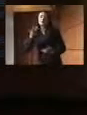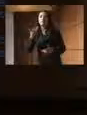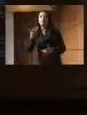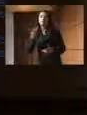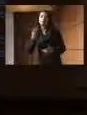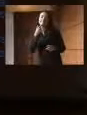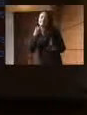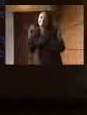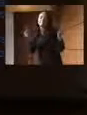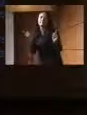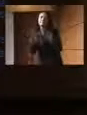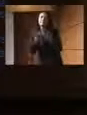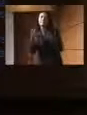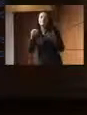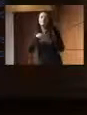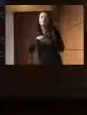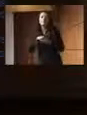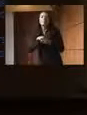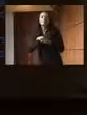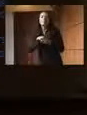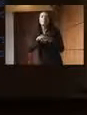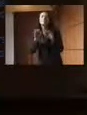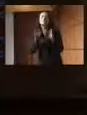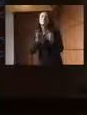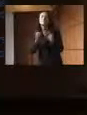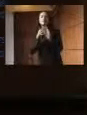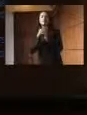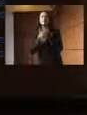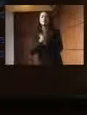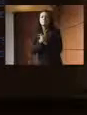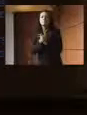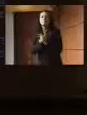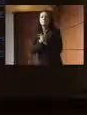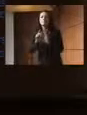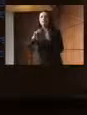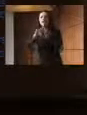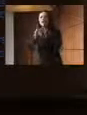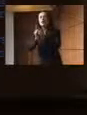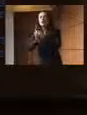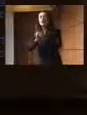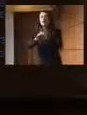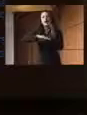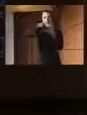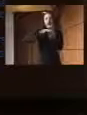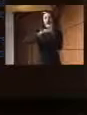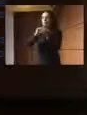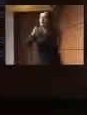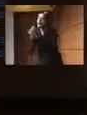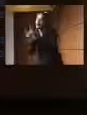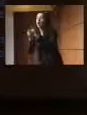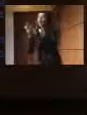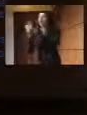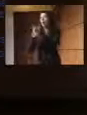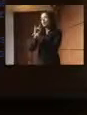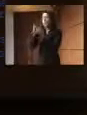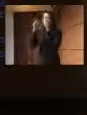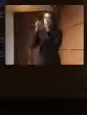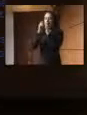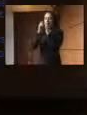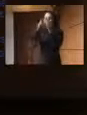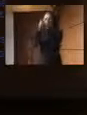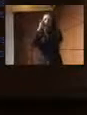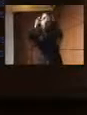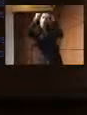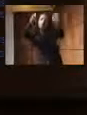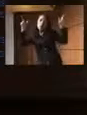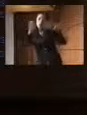un pequeño pulido, un pequeño barniz, le pongo una capa, cambio el lenguaje y ya está. Y ya con eso ya estoy cumpliendo con la Convención. No,